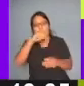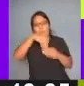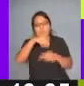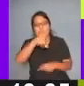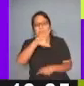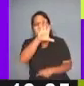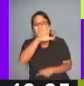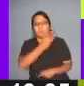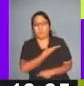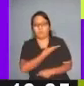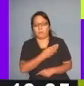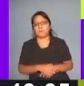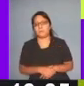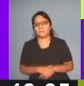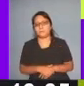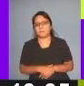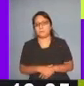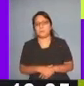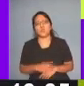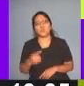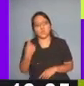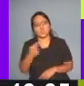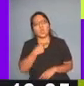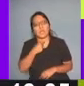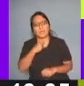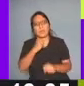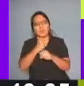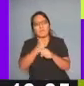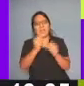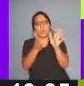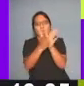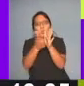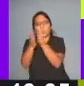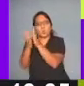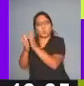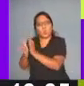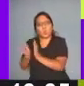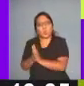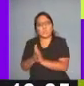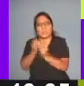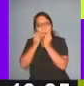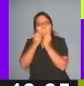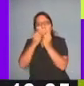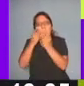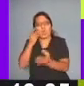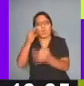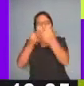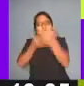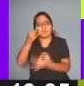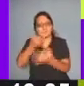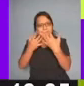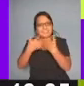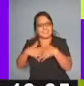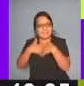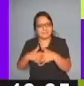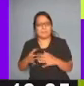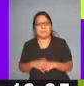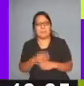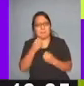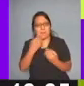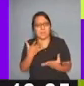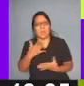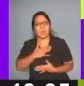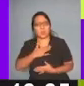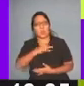a trabajar con todos. Queremos establecer el mejor sistema judicial procesal para nuestro país y que